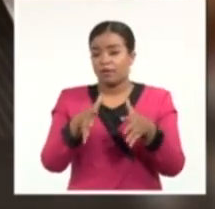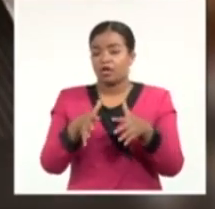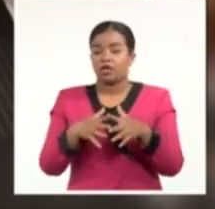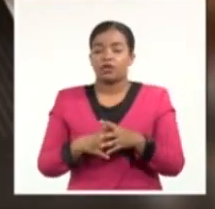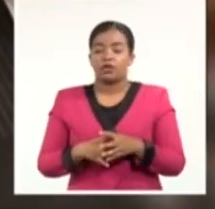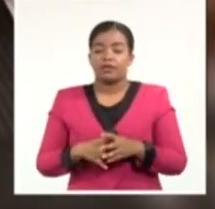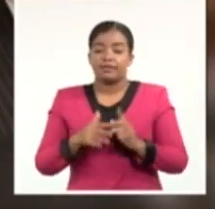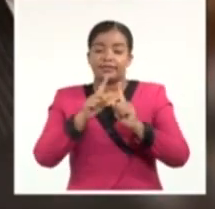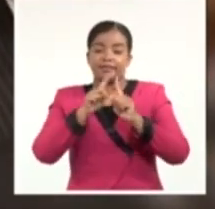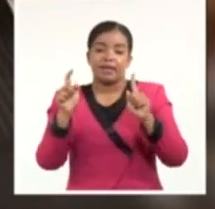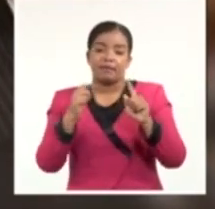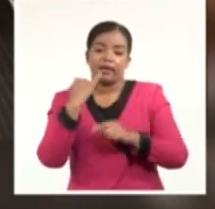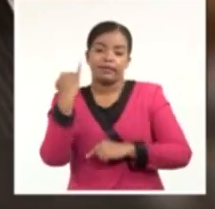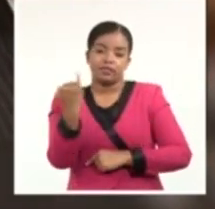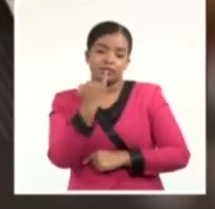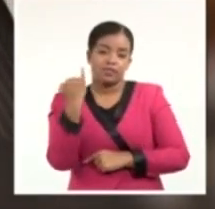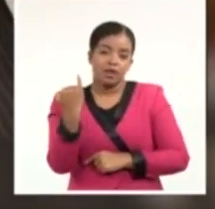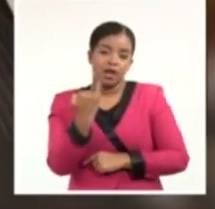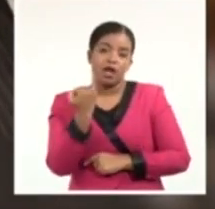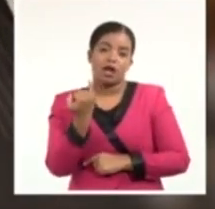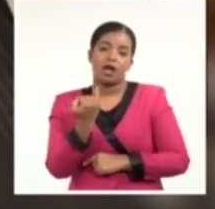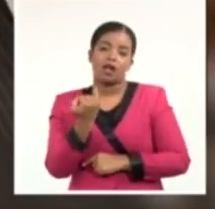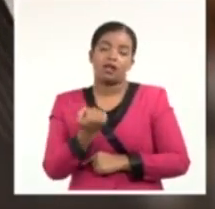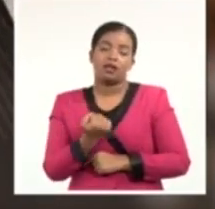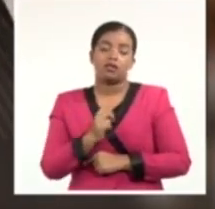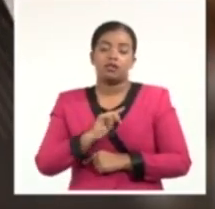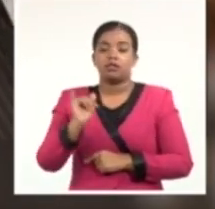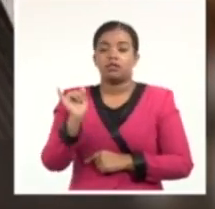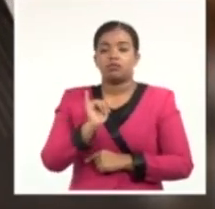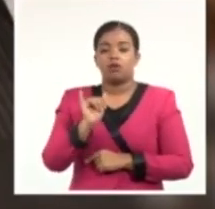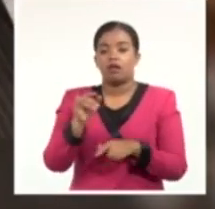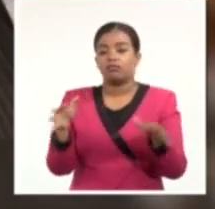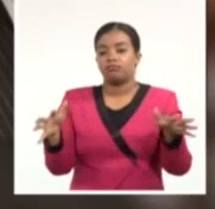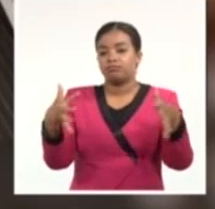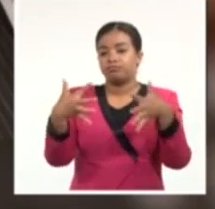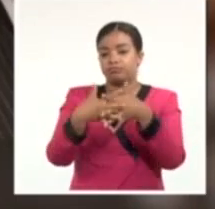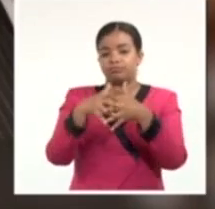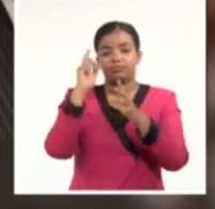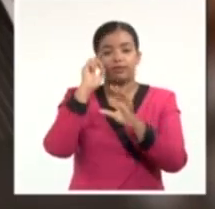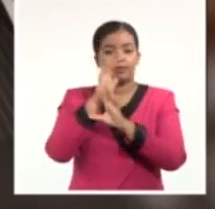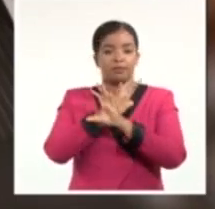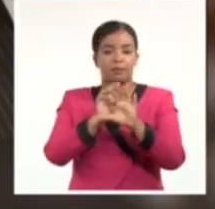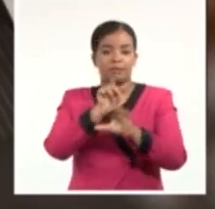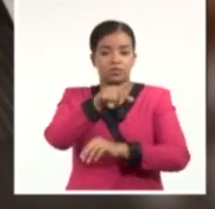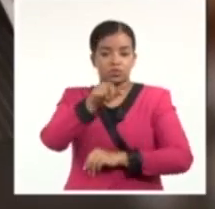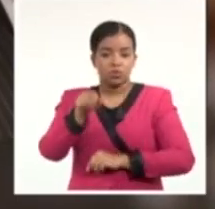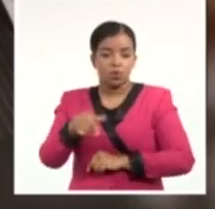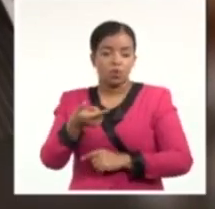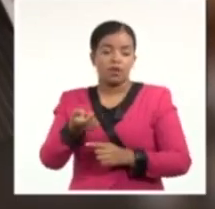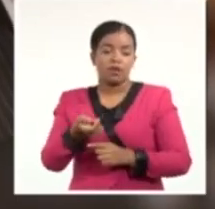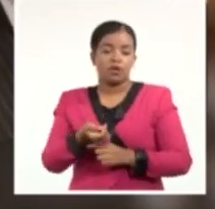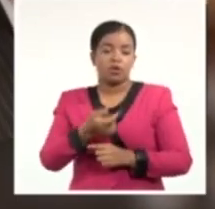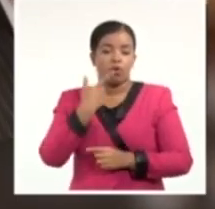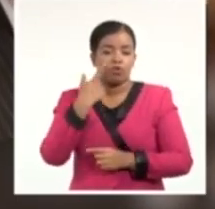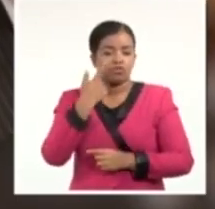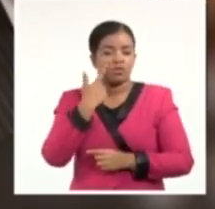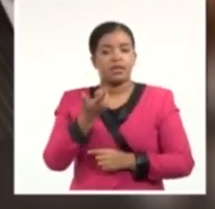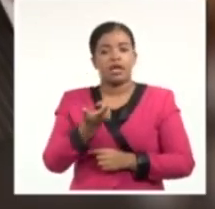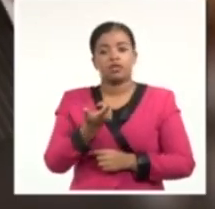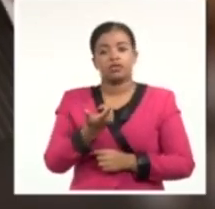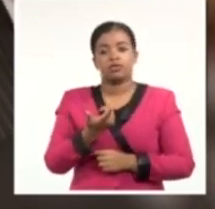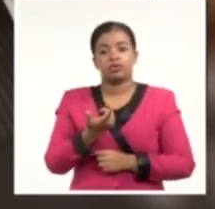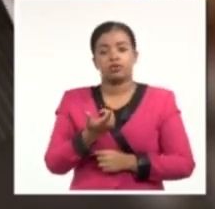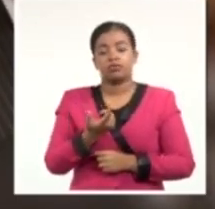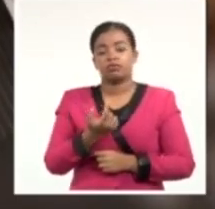y el debate intelectual, el pensamiento, el conocimiento, el equilibrio del mundo,